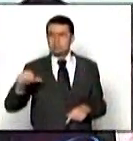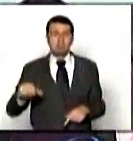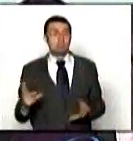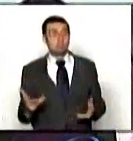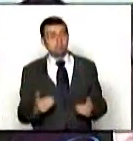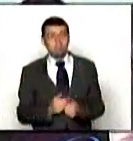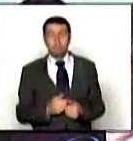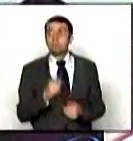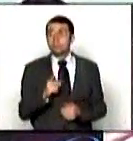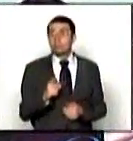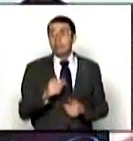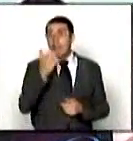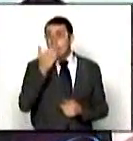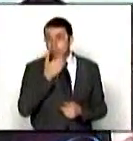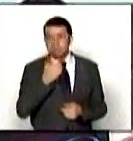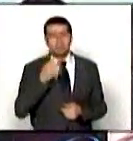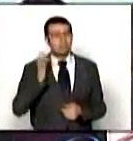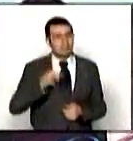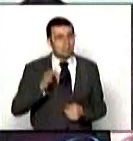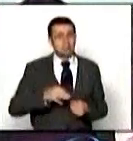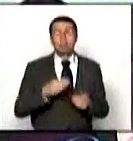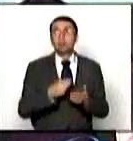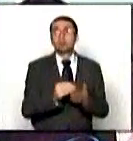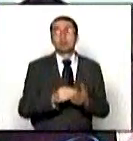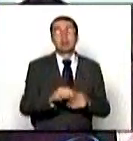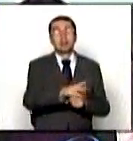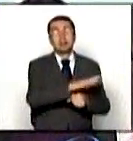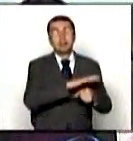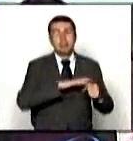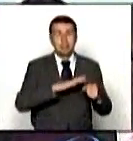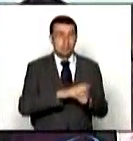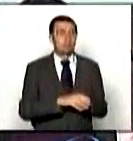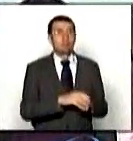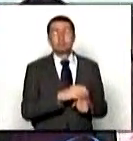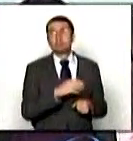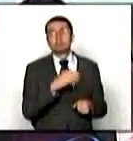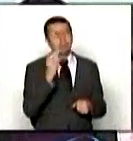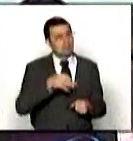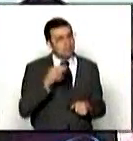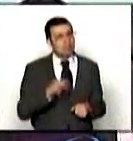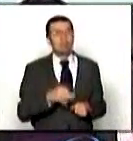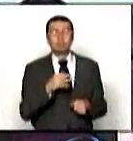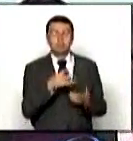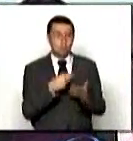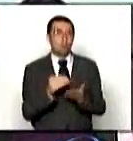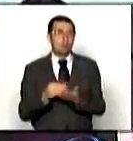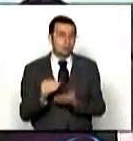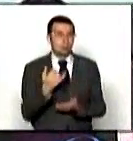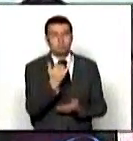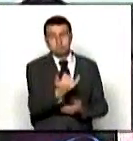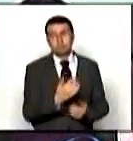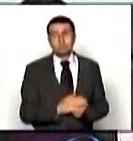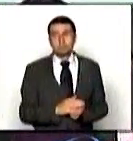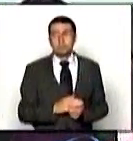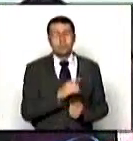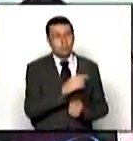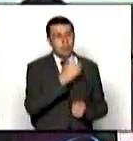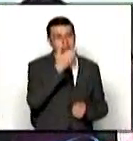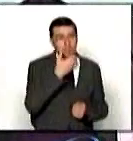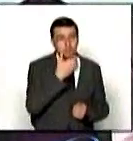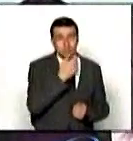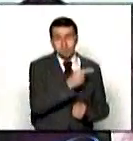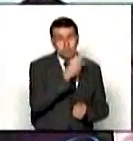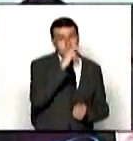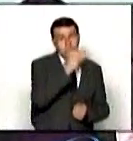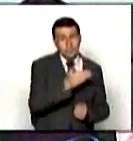frutas se deben comprar siempre en la galería, y cada 3 o 4 días estar comprando estos alimentos frescos. Las frutas, recomendación para los niños, hay